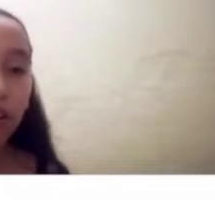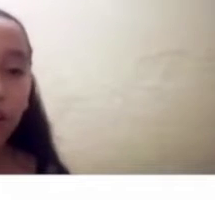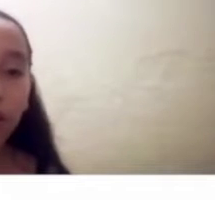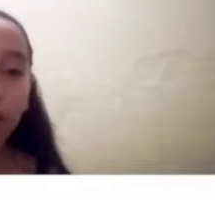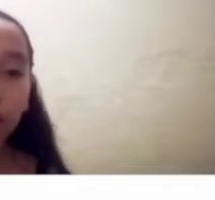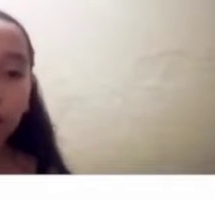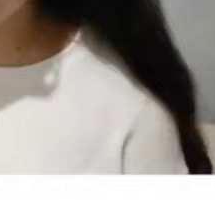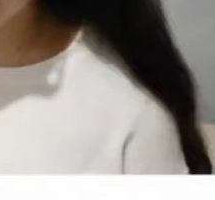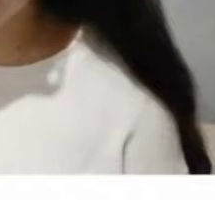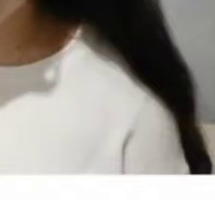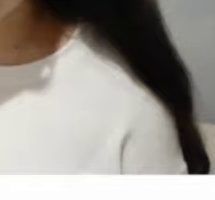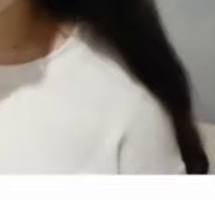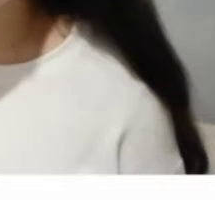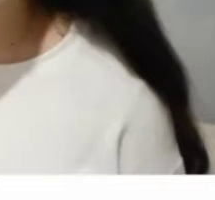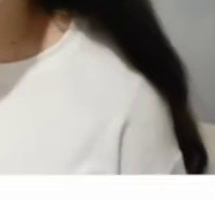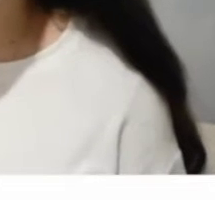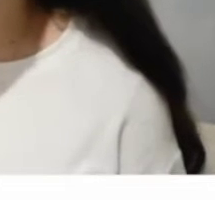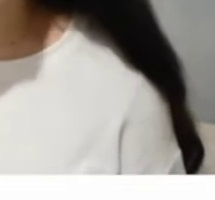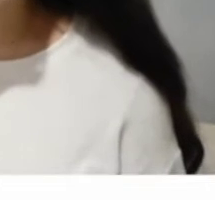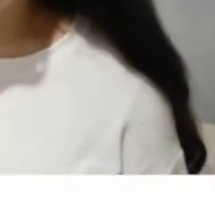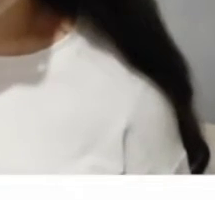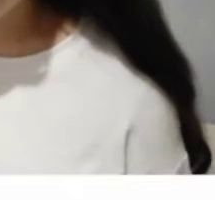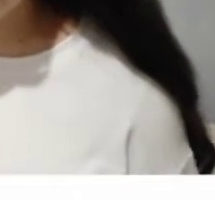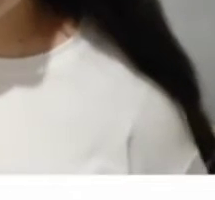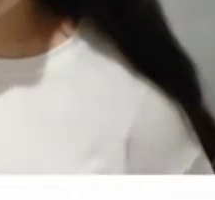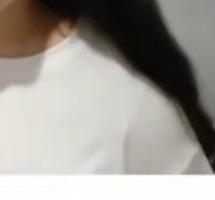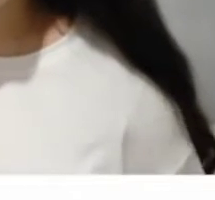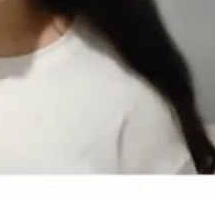sí bueno